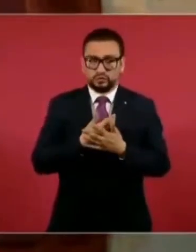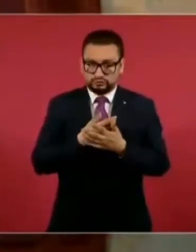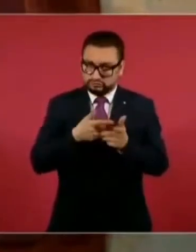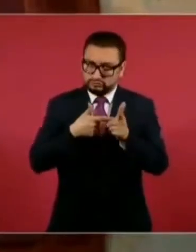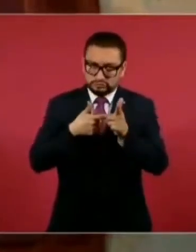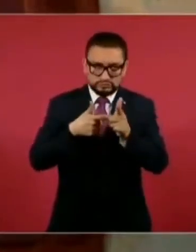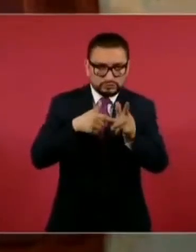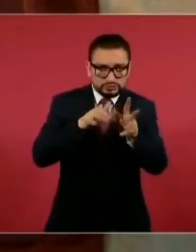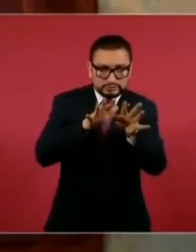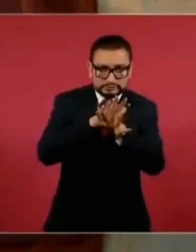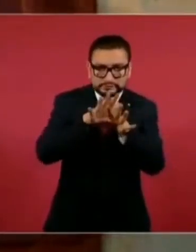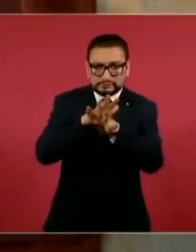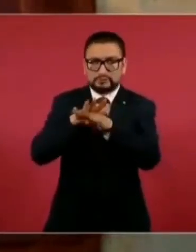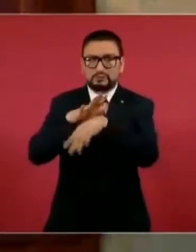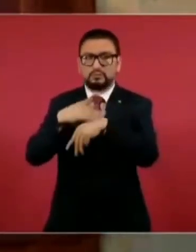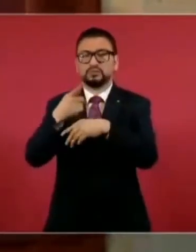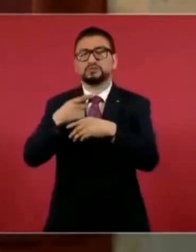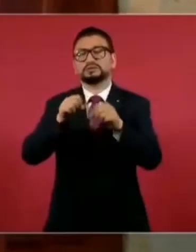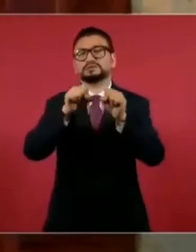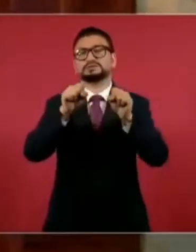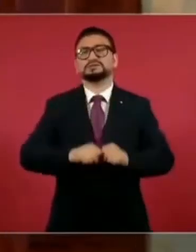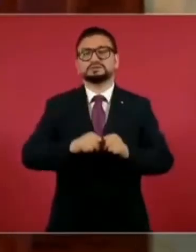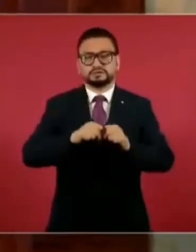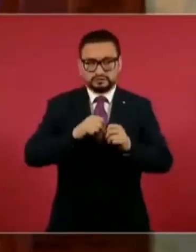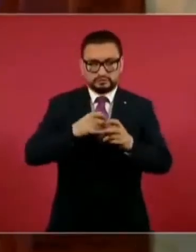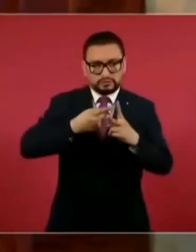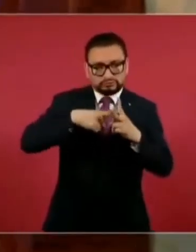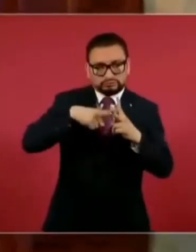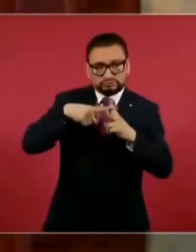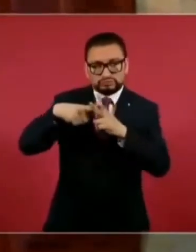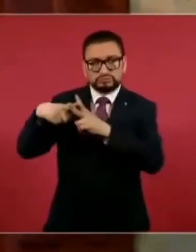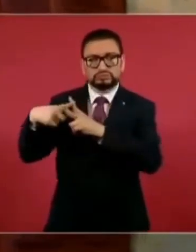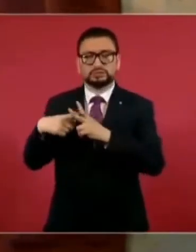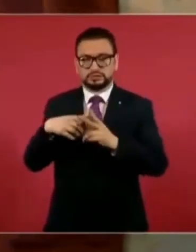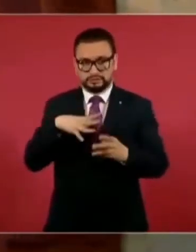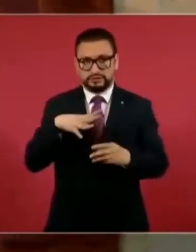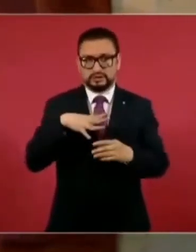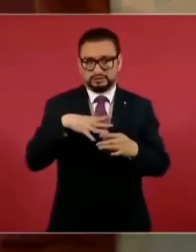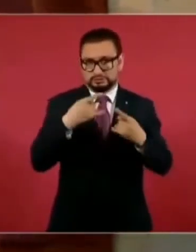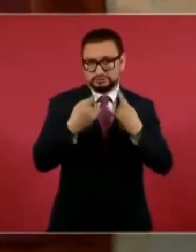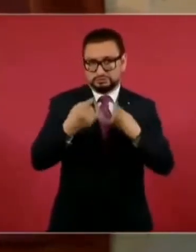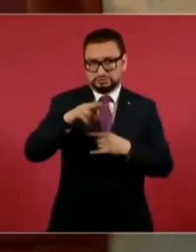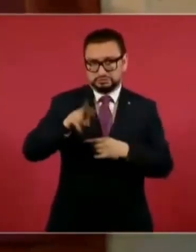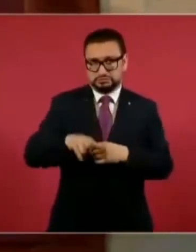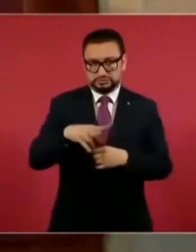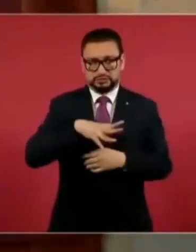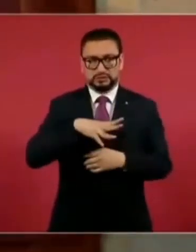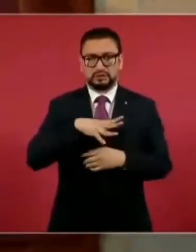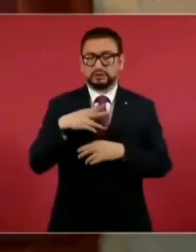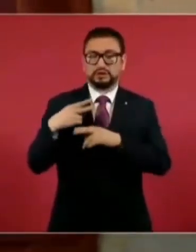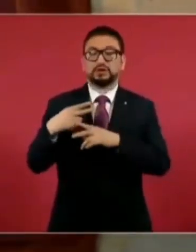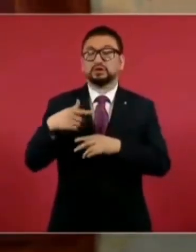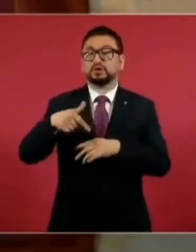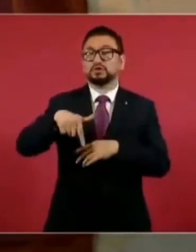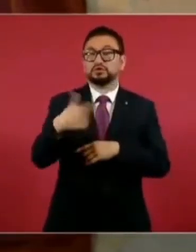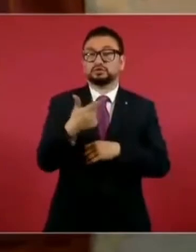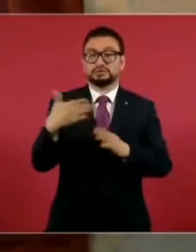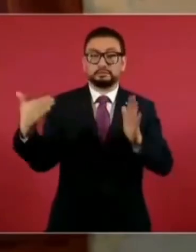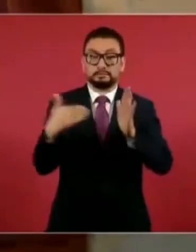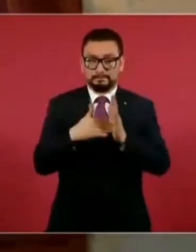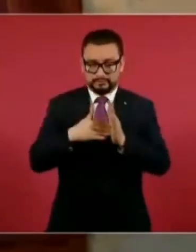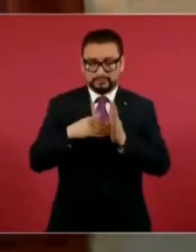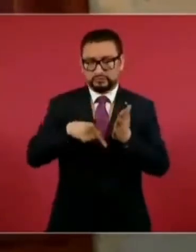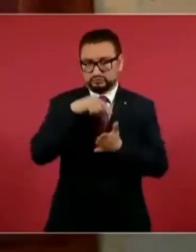moviéndose a través de los sistemas de medición. Tenemos mediciones históricas reales en los más de 12,000 circuitos de